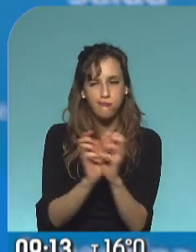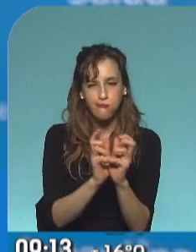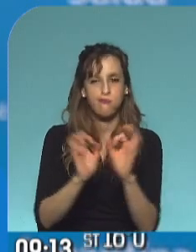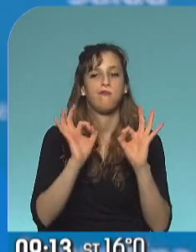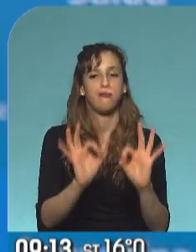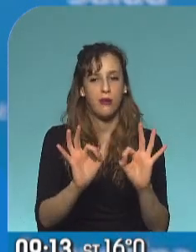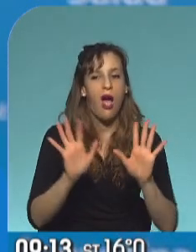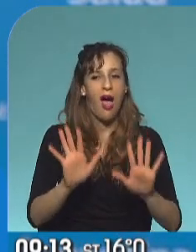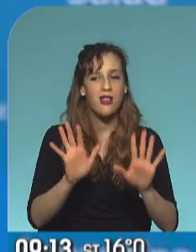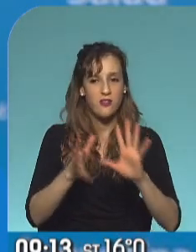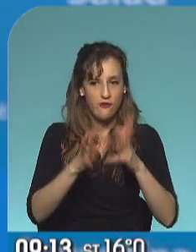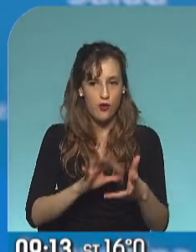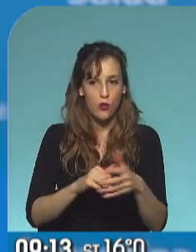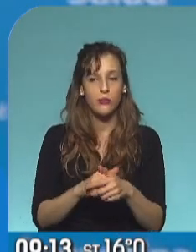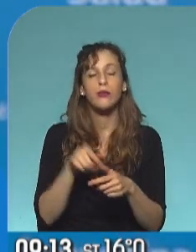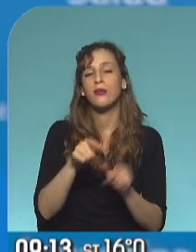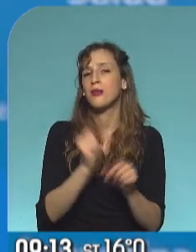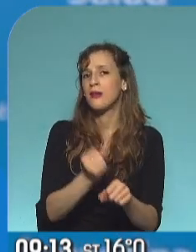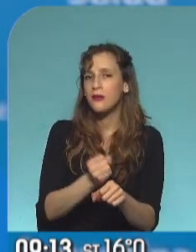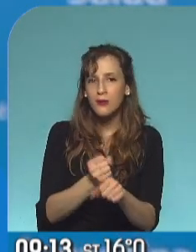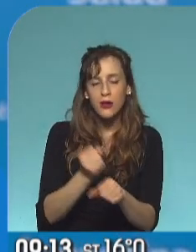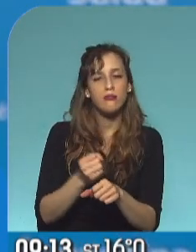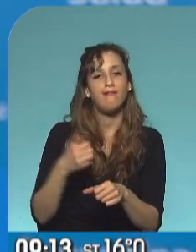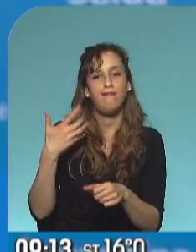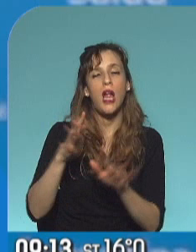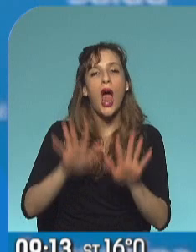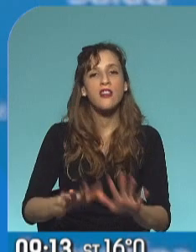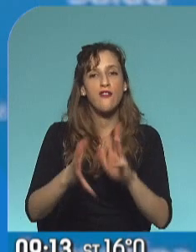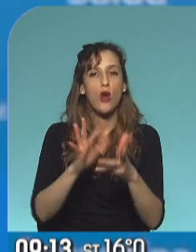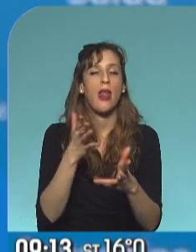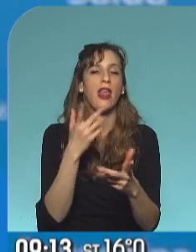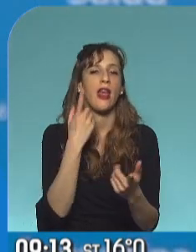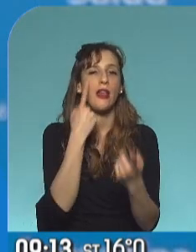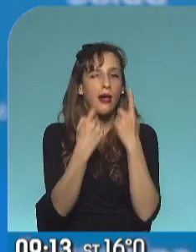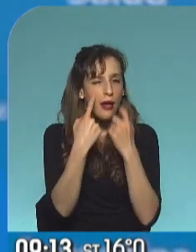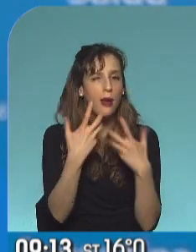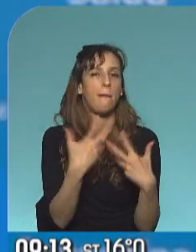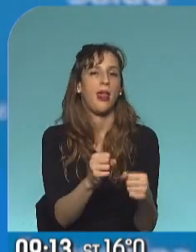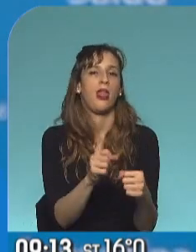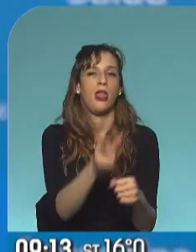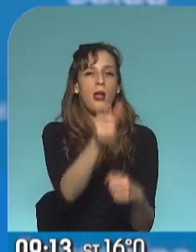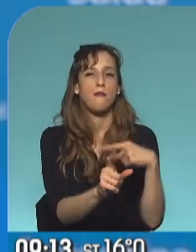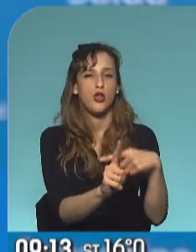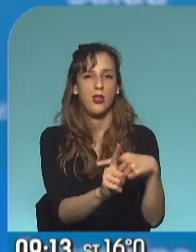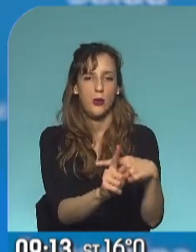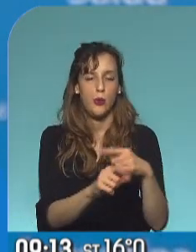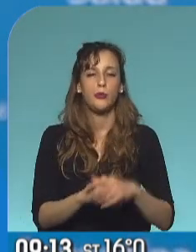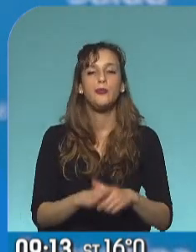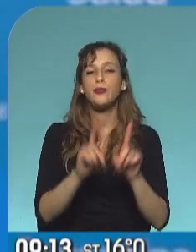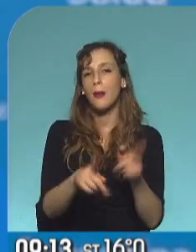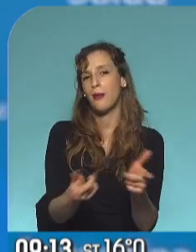en las últimas semanas para incorporar esta modalidad de diagnóstico y por supuesto con el comité de expertos